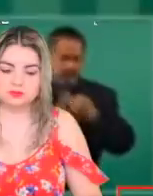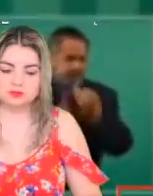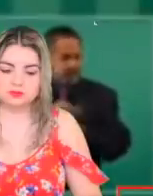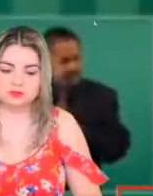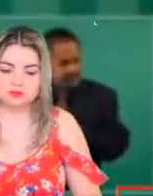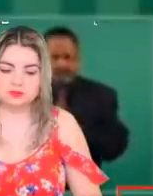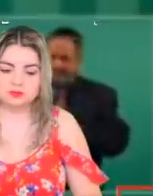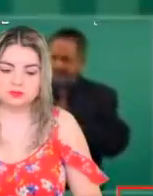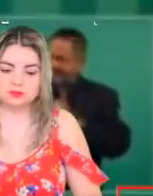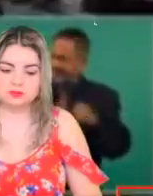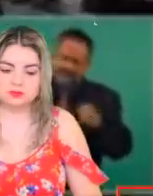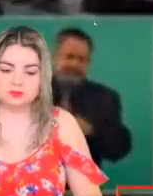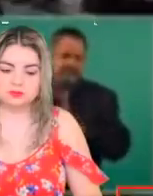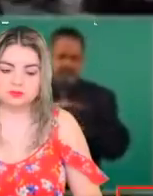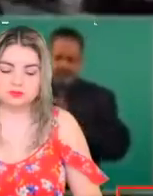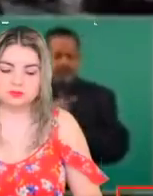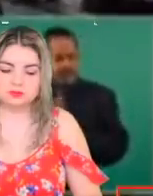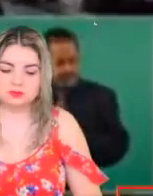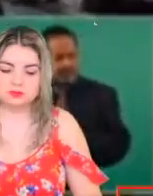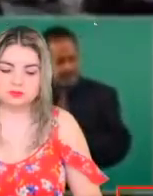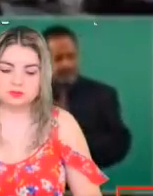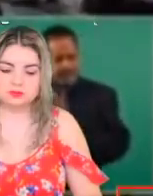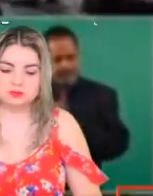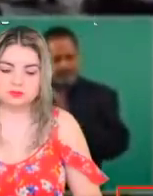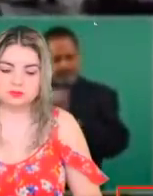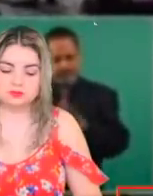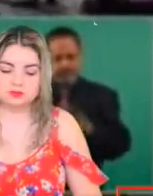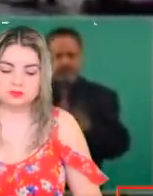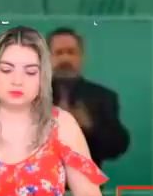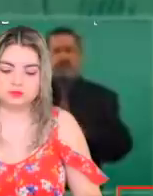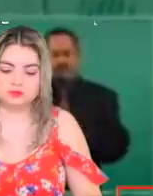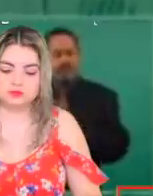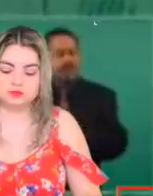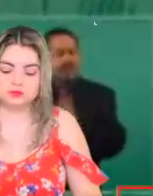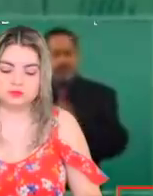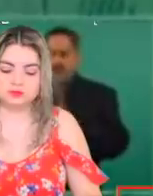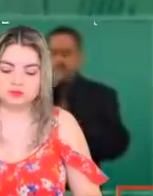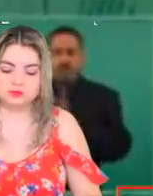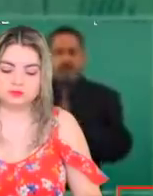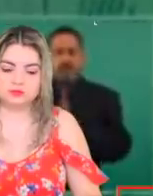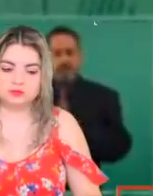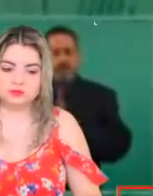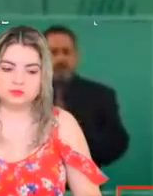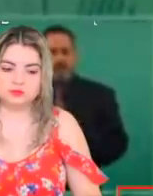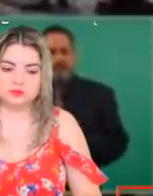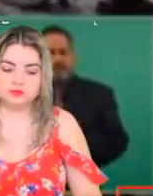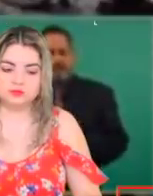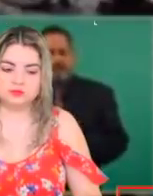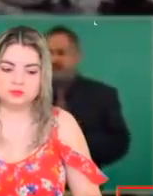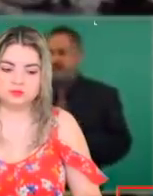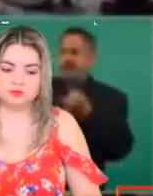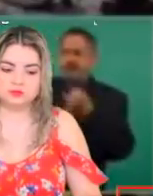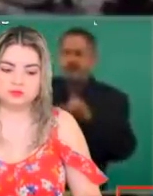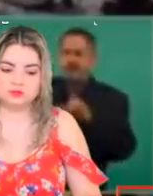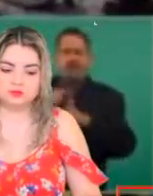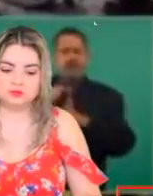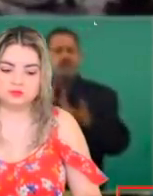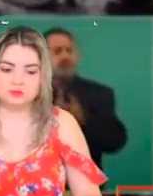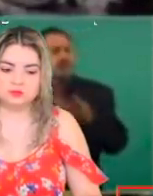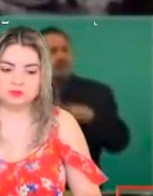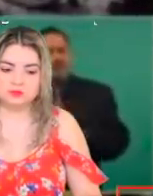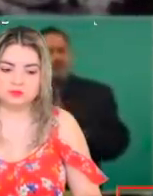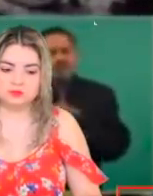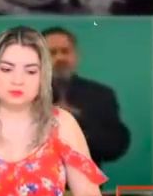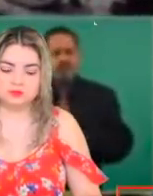todos a votar, para tener buenas autoridades. Esta última, que tiene que ver con la vida del ser